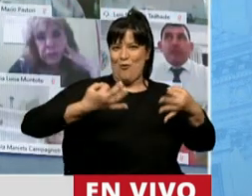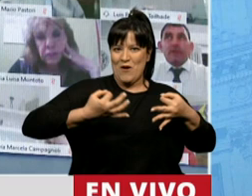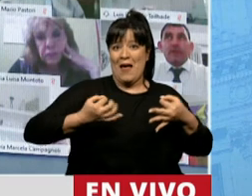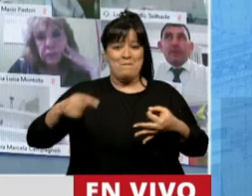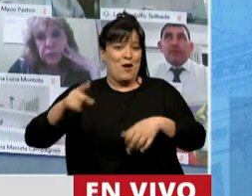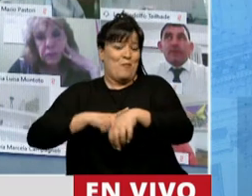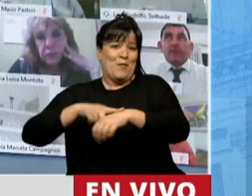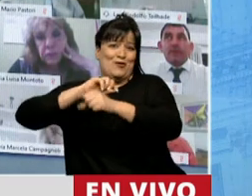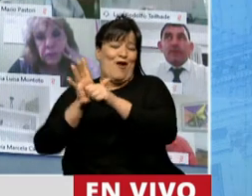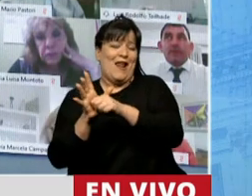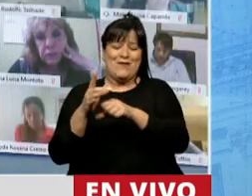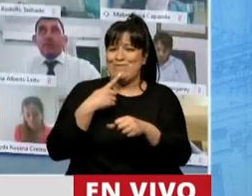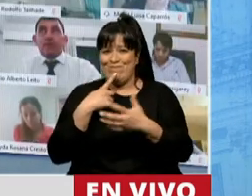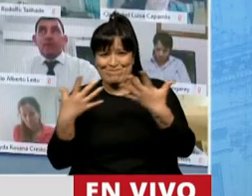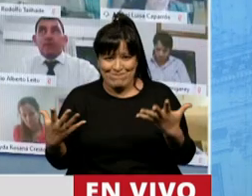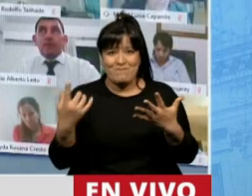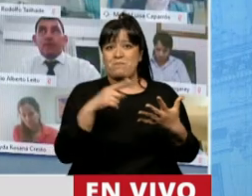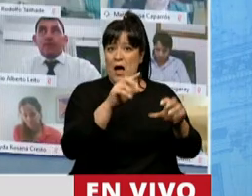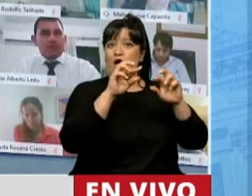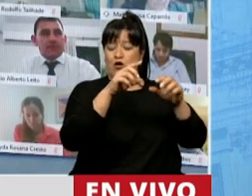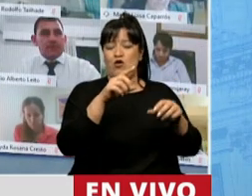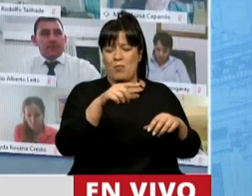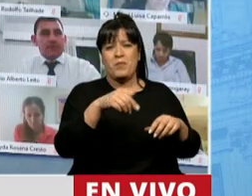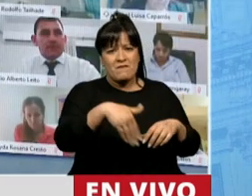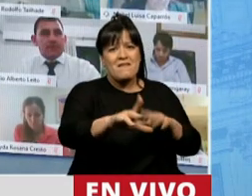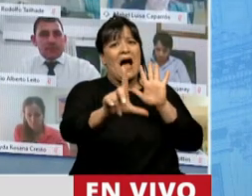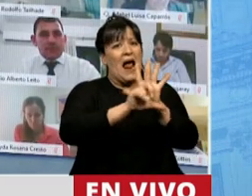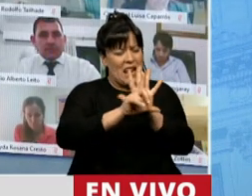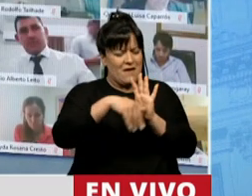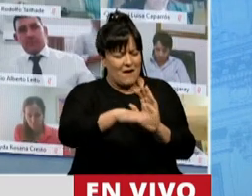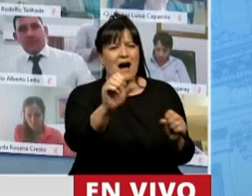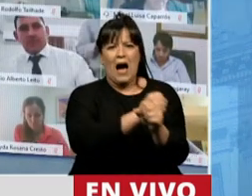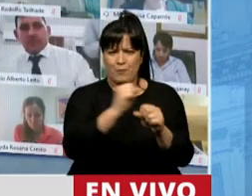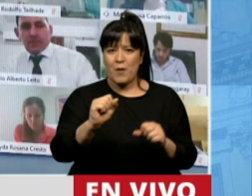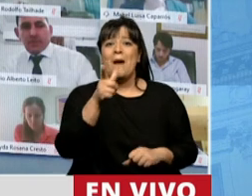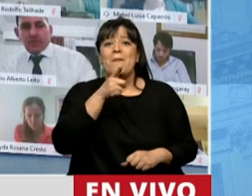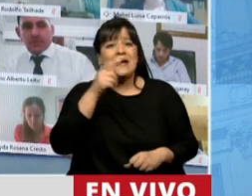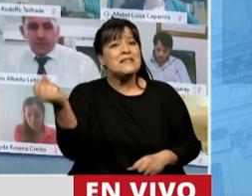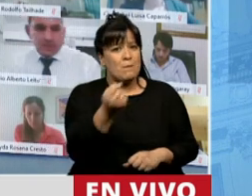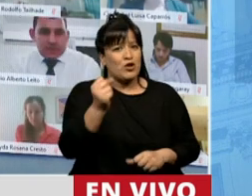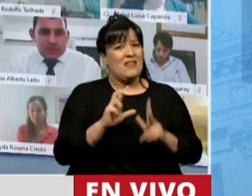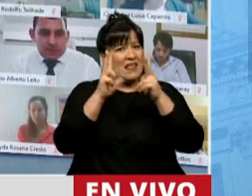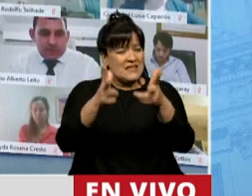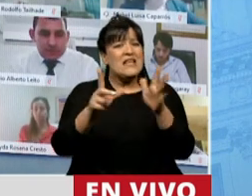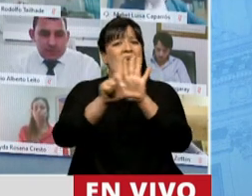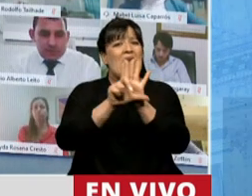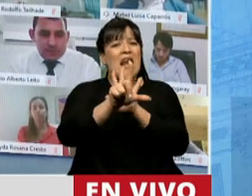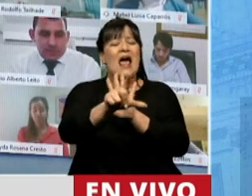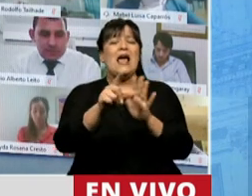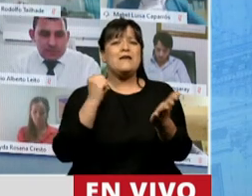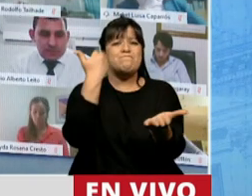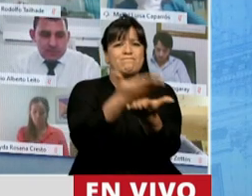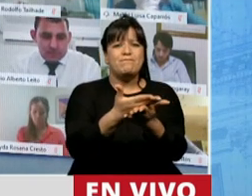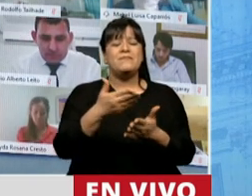justamente creemos que tenemos otras leyes que están cerca de ser aprobadas me parece importante mencionar tanto la ley que presentó la